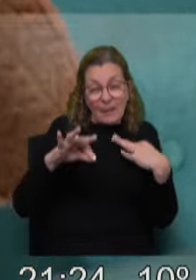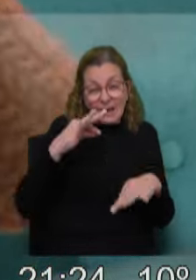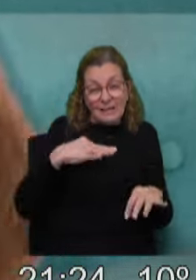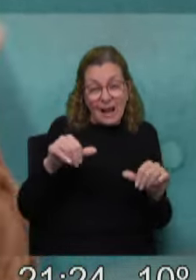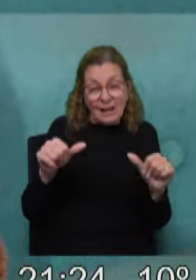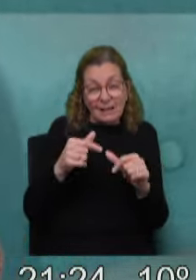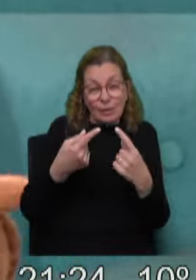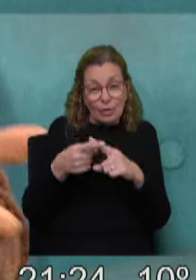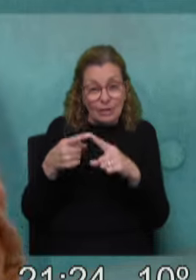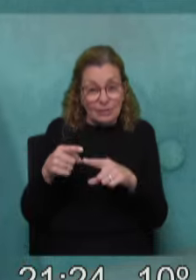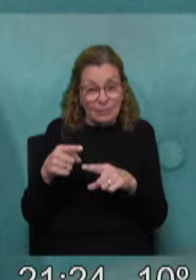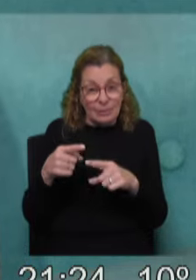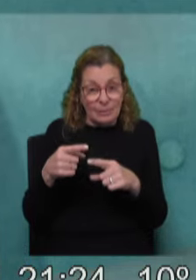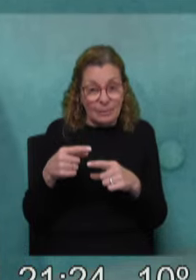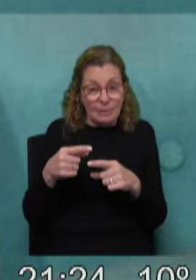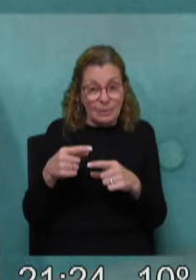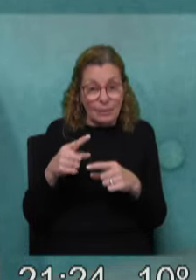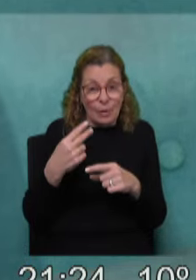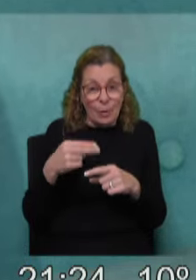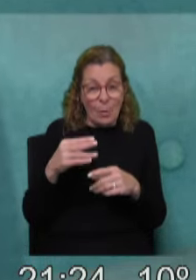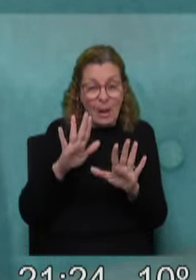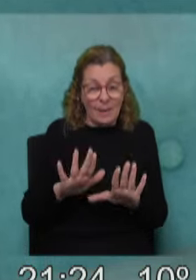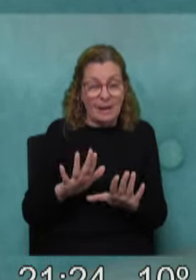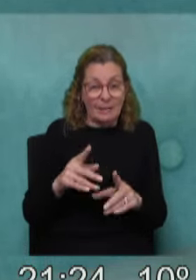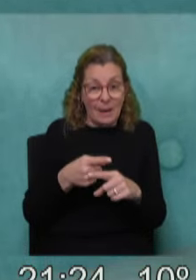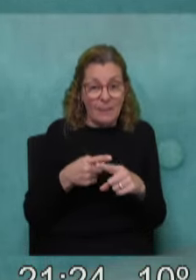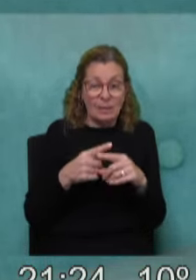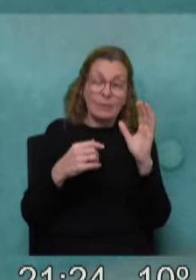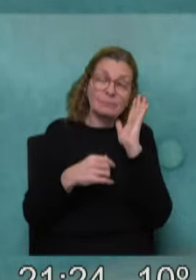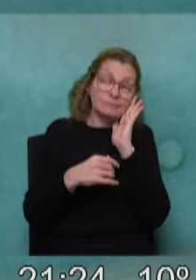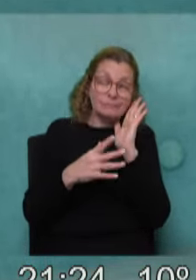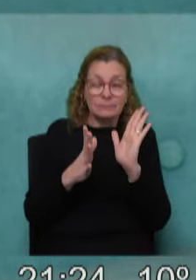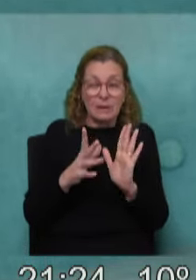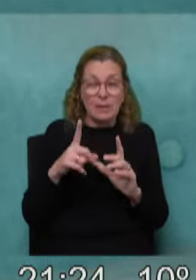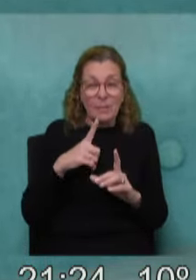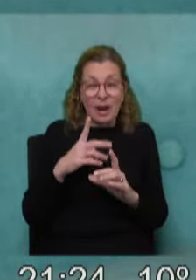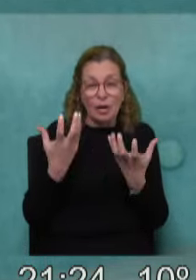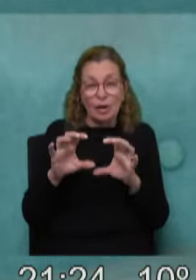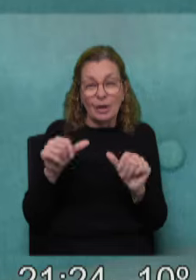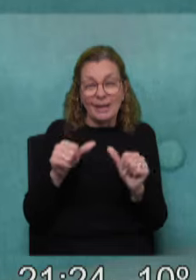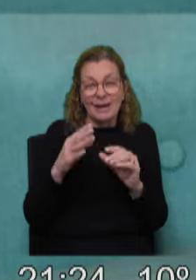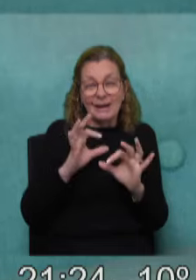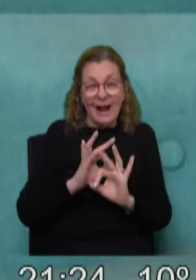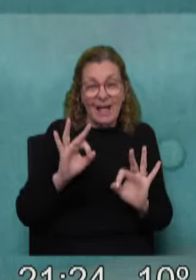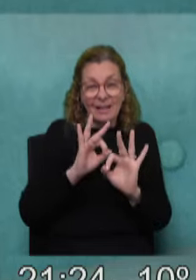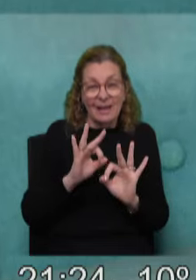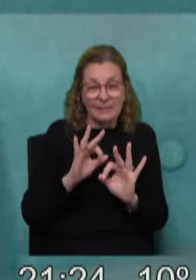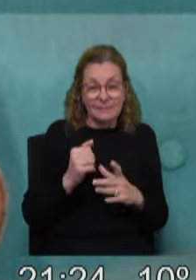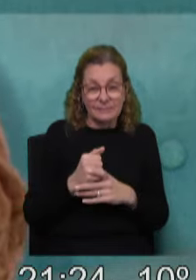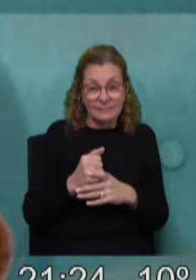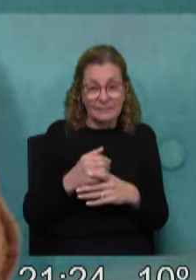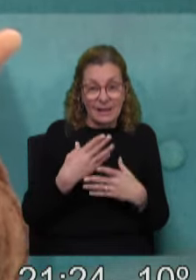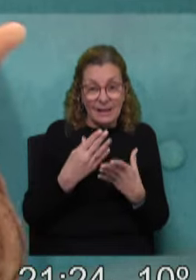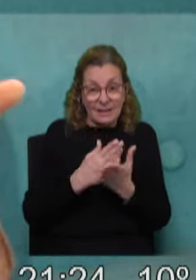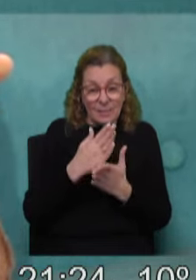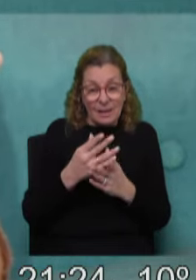haciendo, produciendo, yo qué sé. No parás nunca. No es que entre medio estoy así diciendo, no, ahora no quiero hacer nada. No siento el llamado. Lo siento,